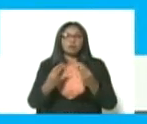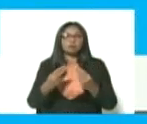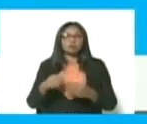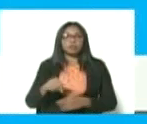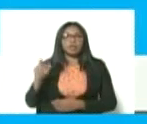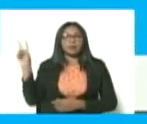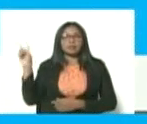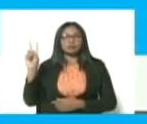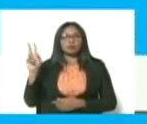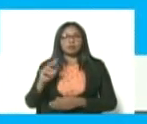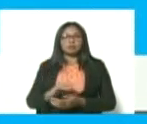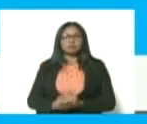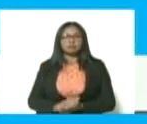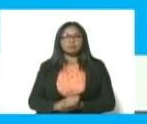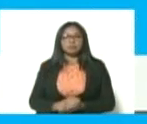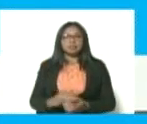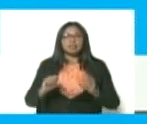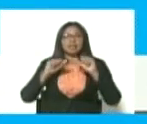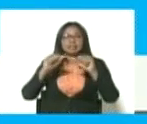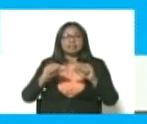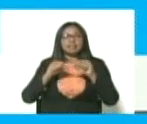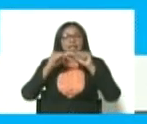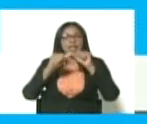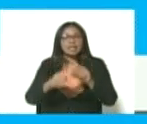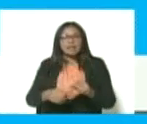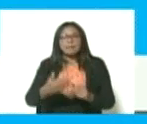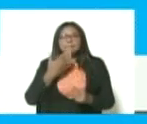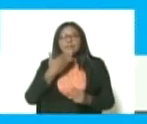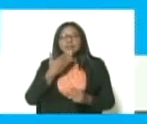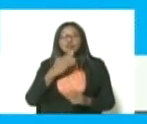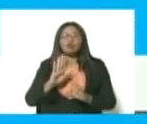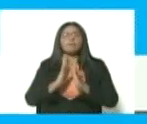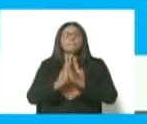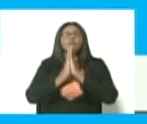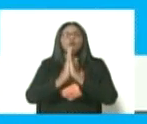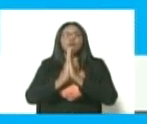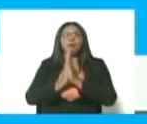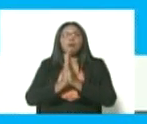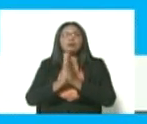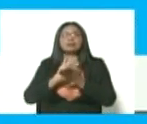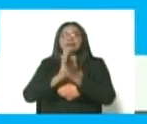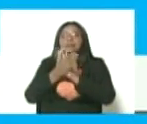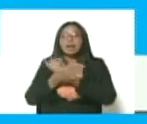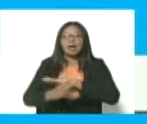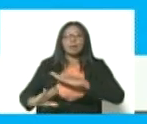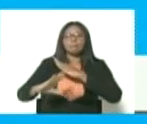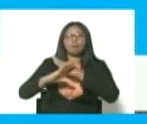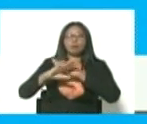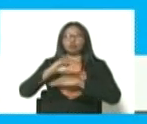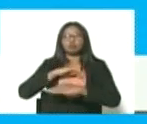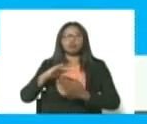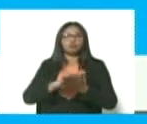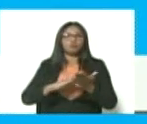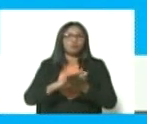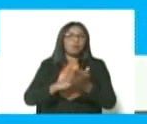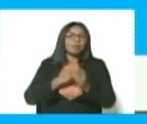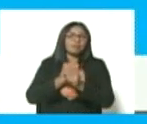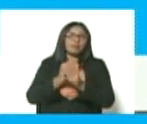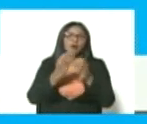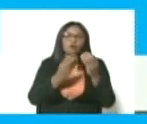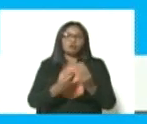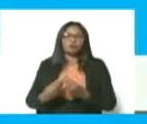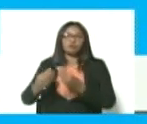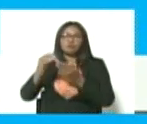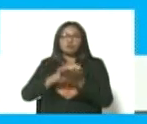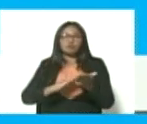Venezuela a seguir exigiendo que se levanten las sanciones criminales y nos permitan el trabajo y la recuperación económica